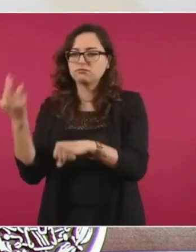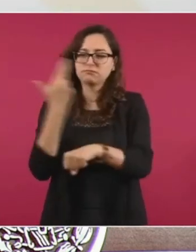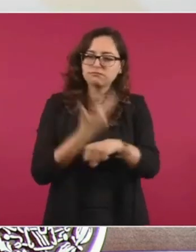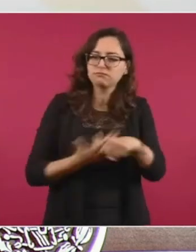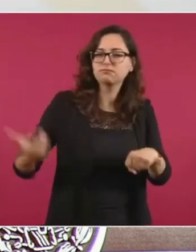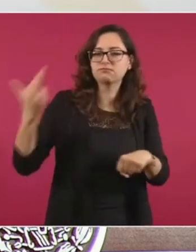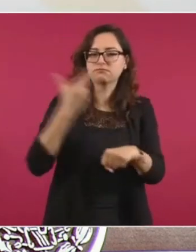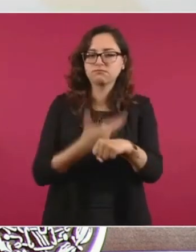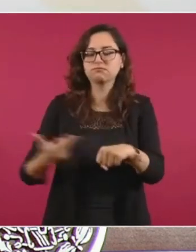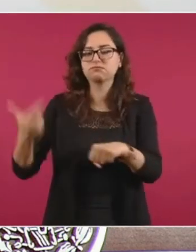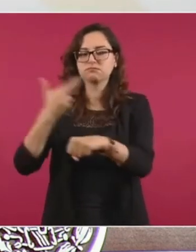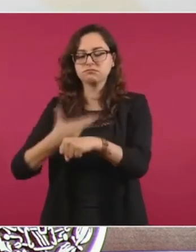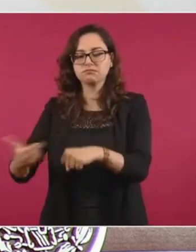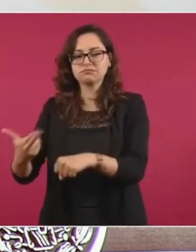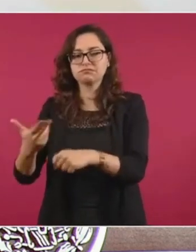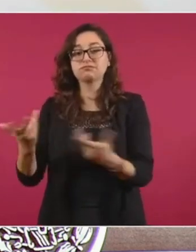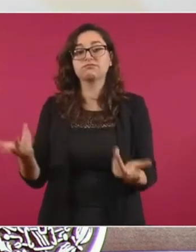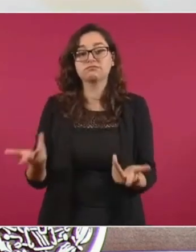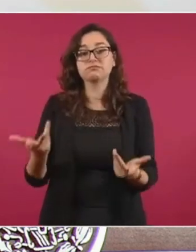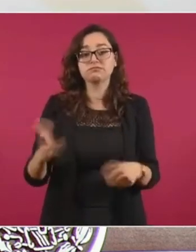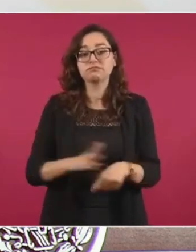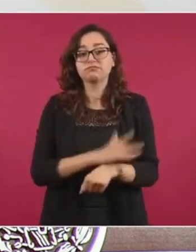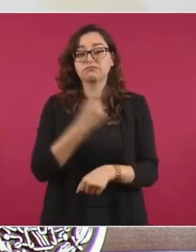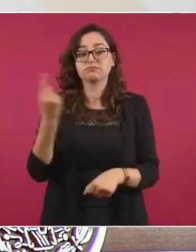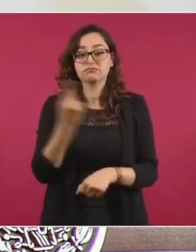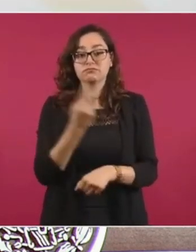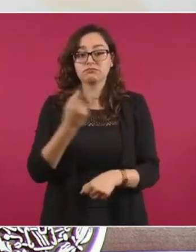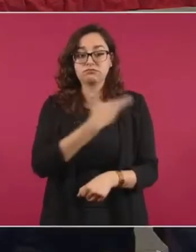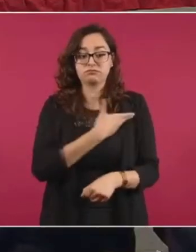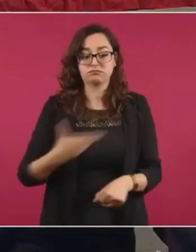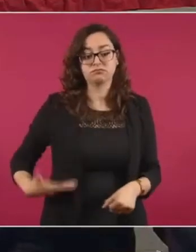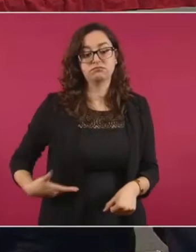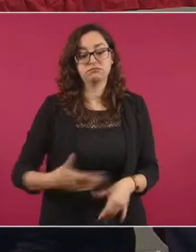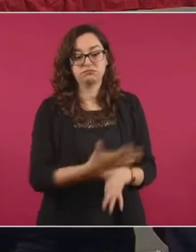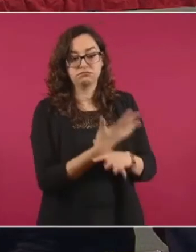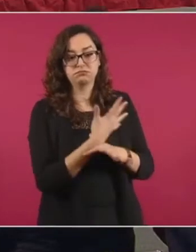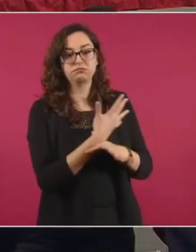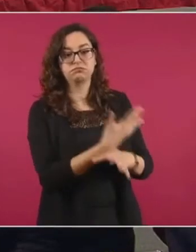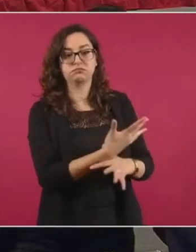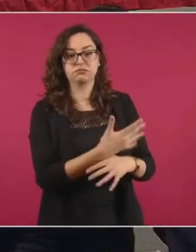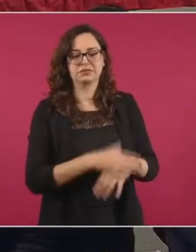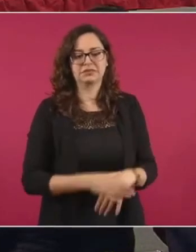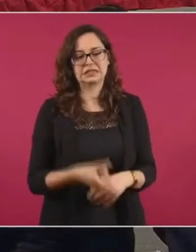fin de resolver, palabras textuales del señor presidente,